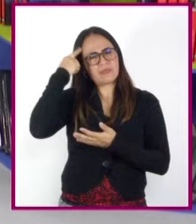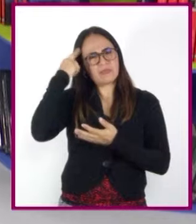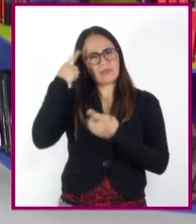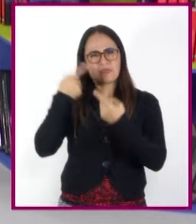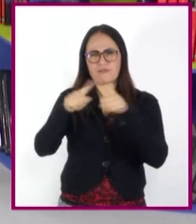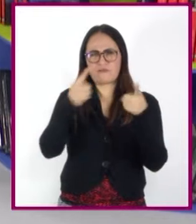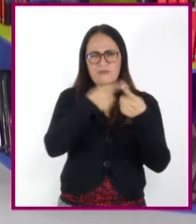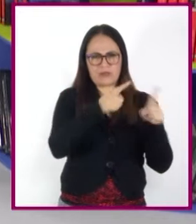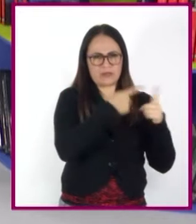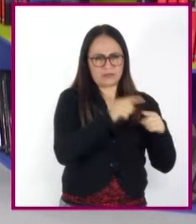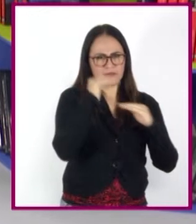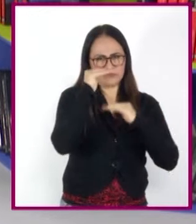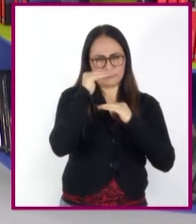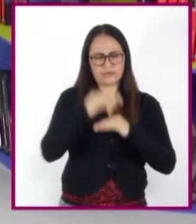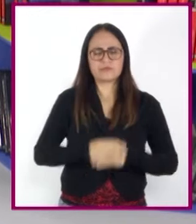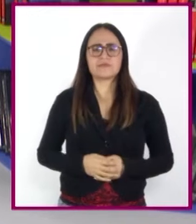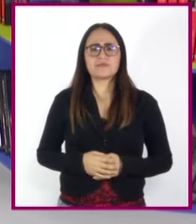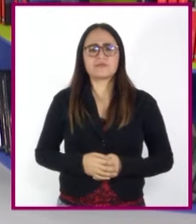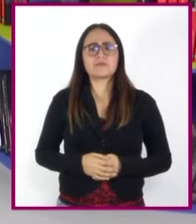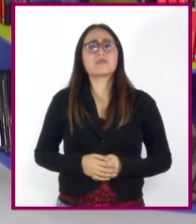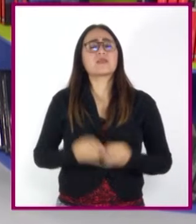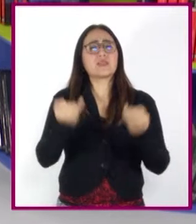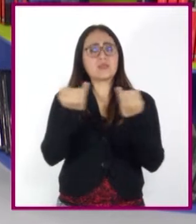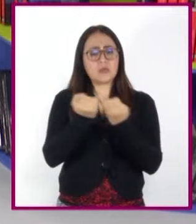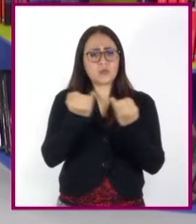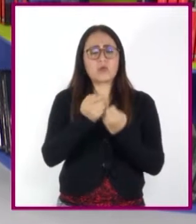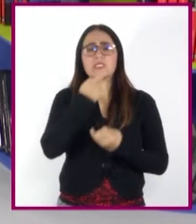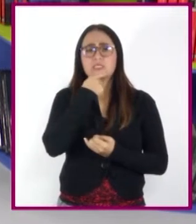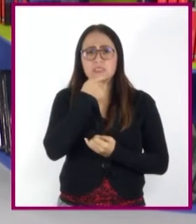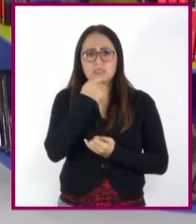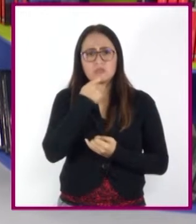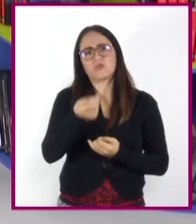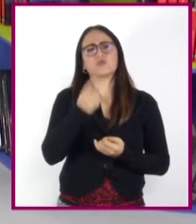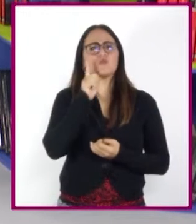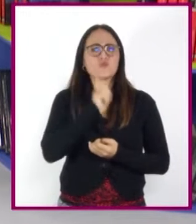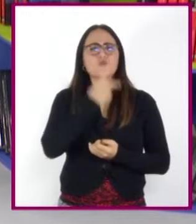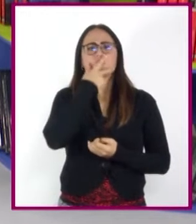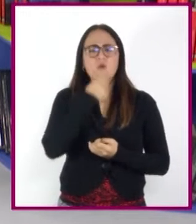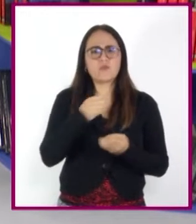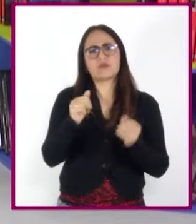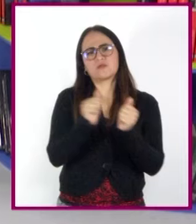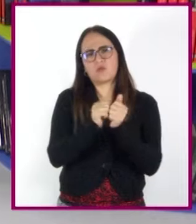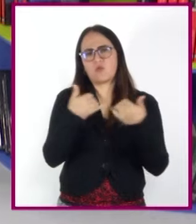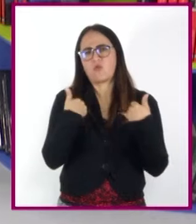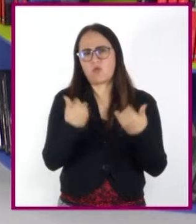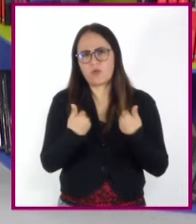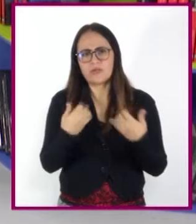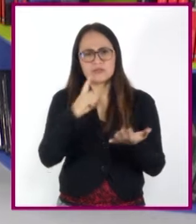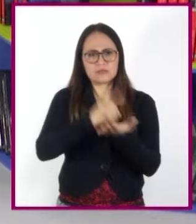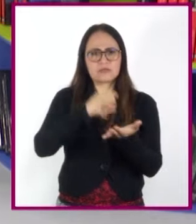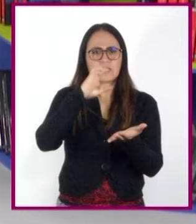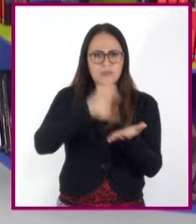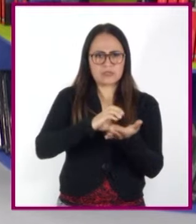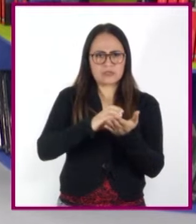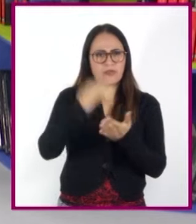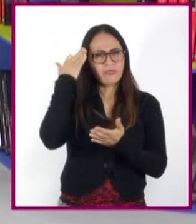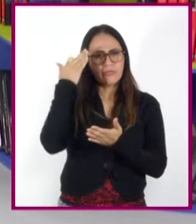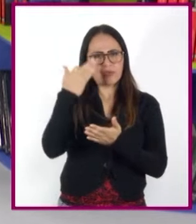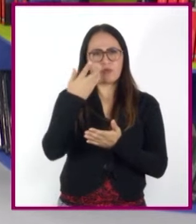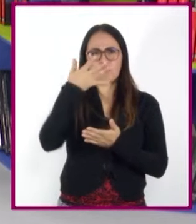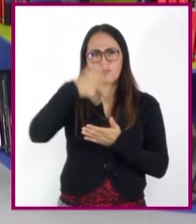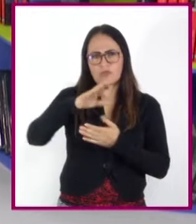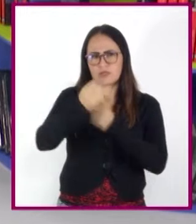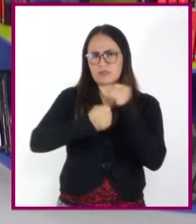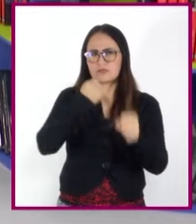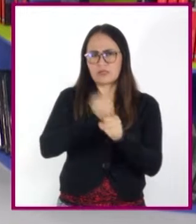humano, y se ha enfocado en el trabajo con niñas, niños y jóvenes con discapacidad durante 10 años. Muchas gracias